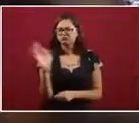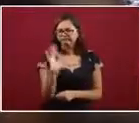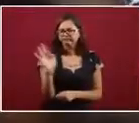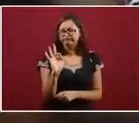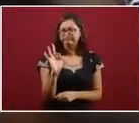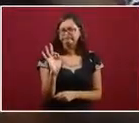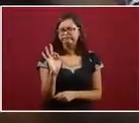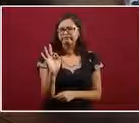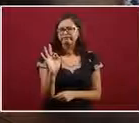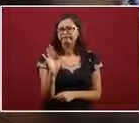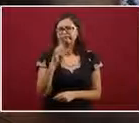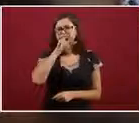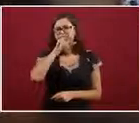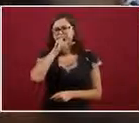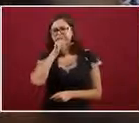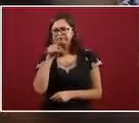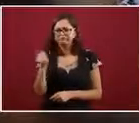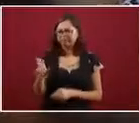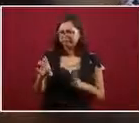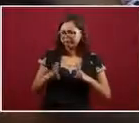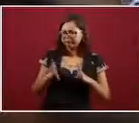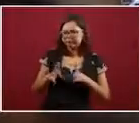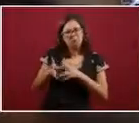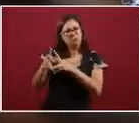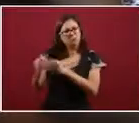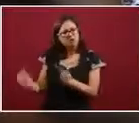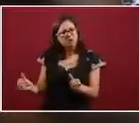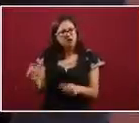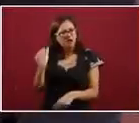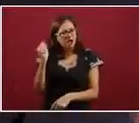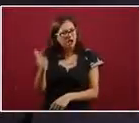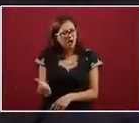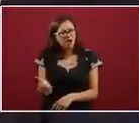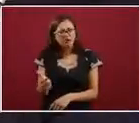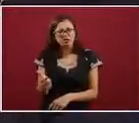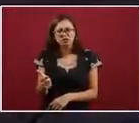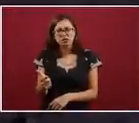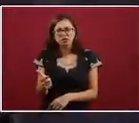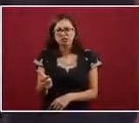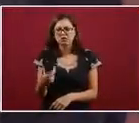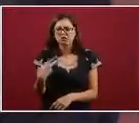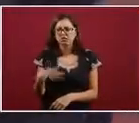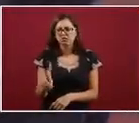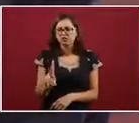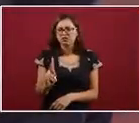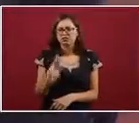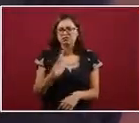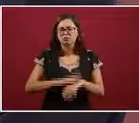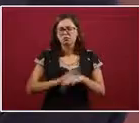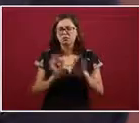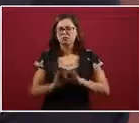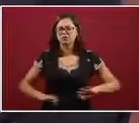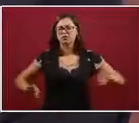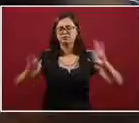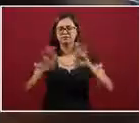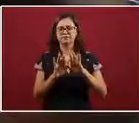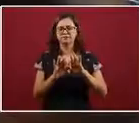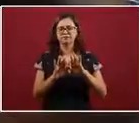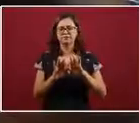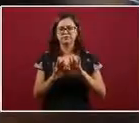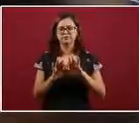si tiende a desaparecer, o qué, ¿cuál es el plan que se tiene con el ejército? Y pero sobre todo el asunto de cuál es